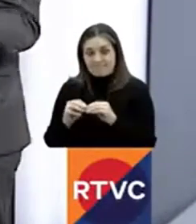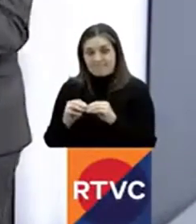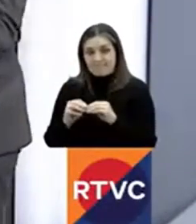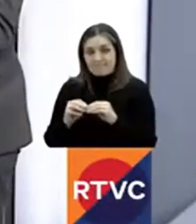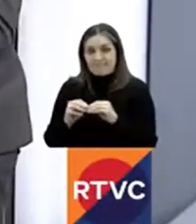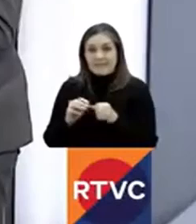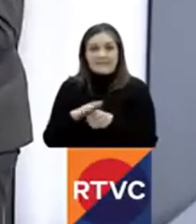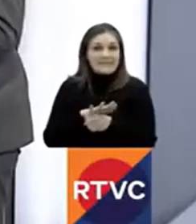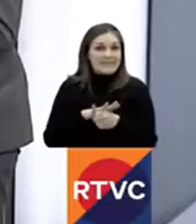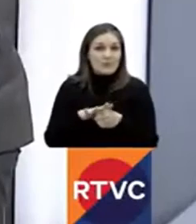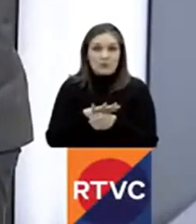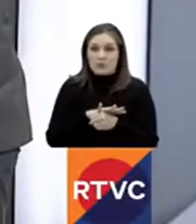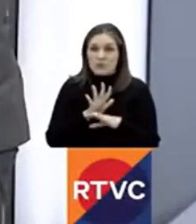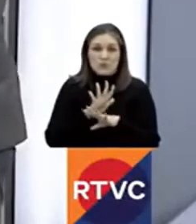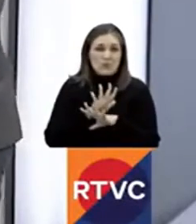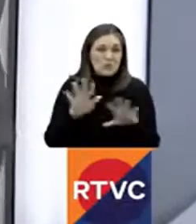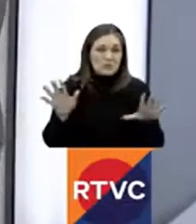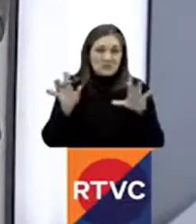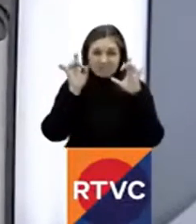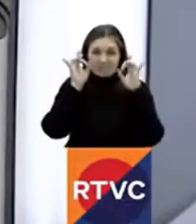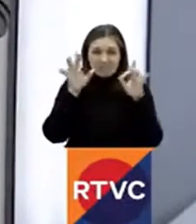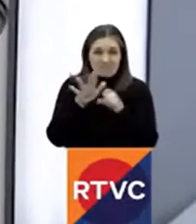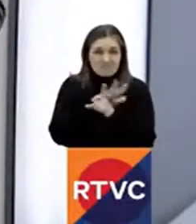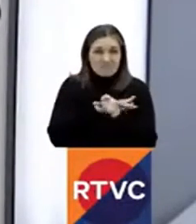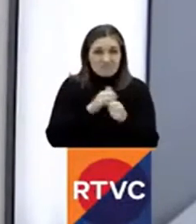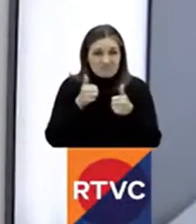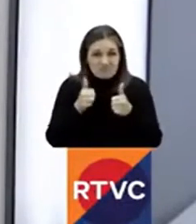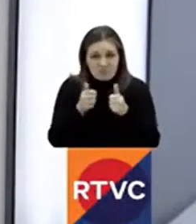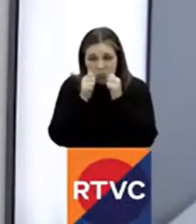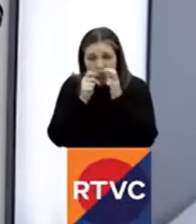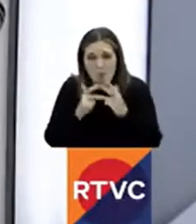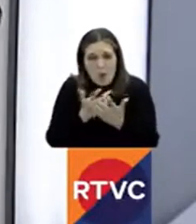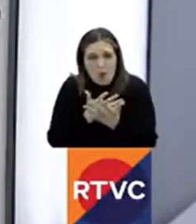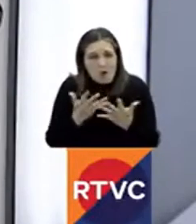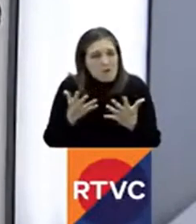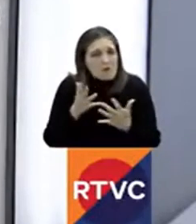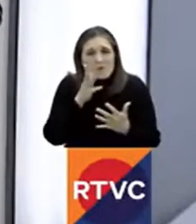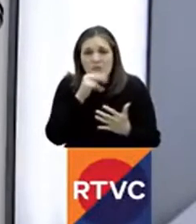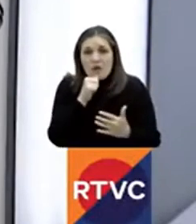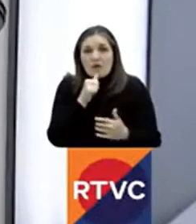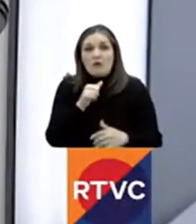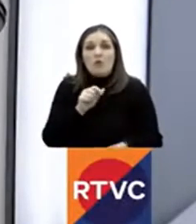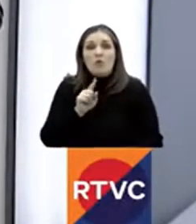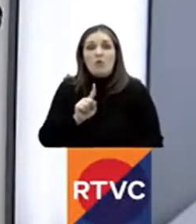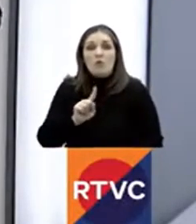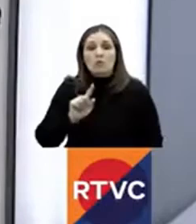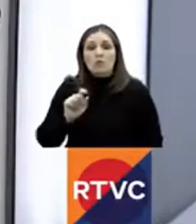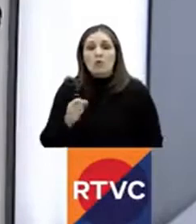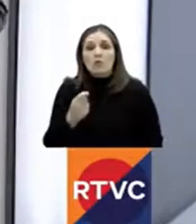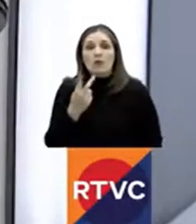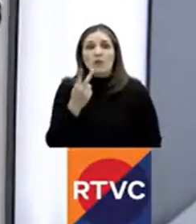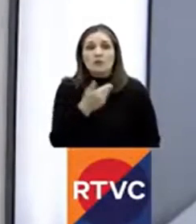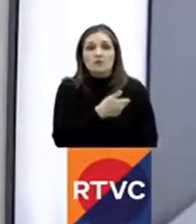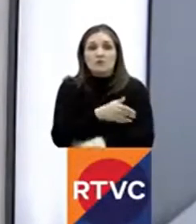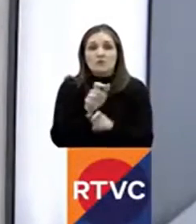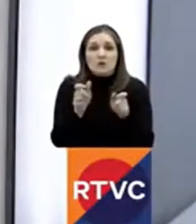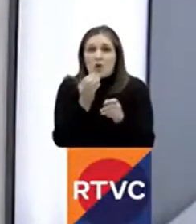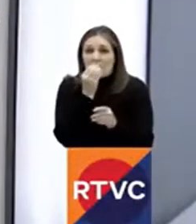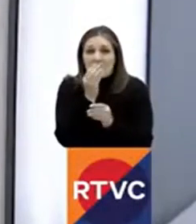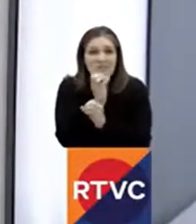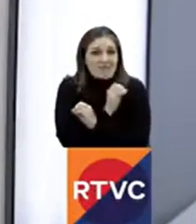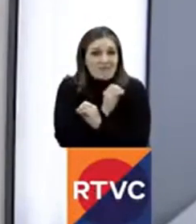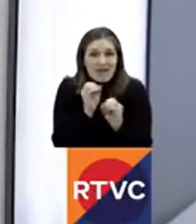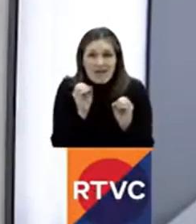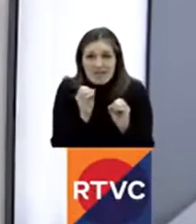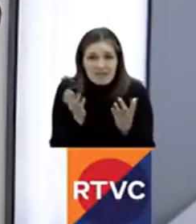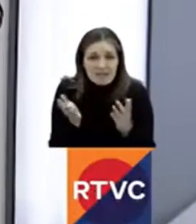La situación humanitaria es bastante compleja porque hay cerca de 1,2 millones de ciudadanos sin comida. Y en otro